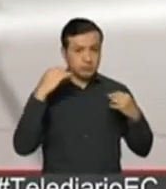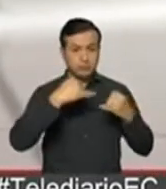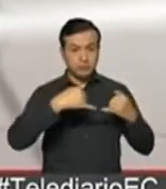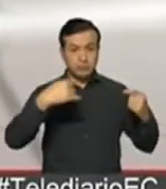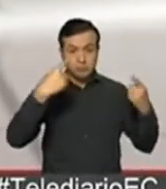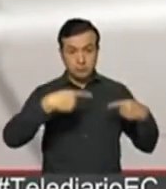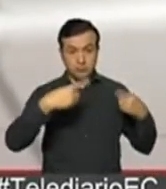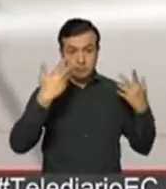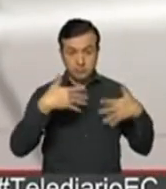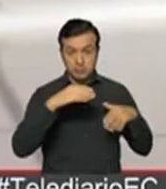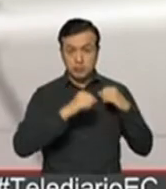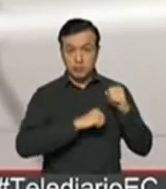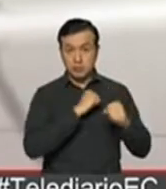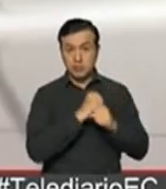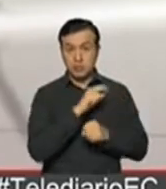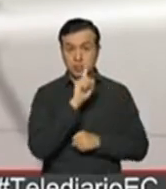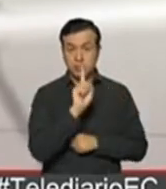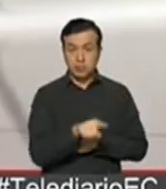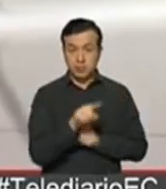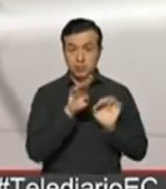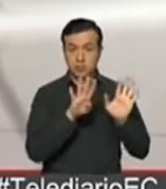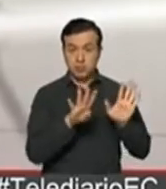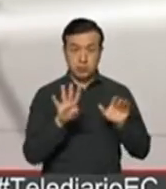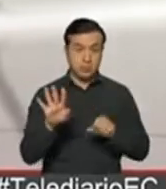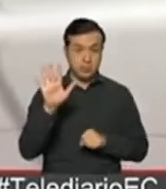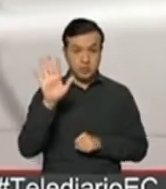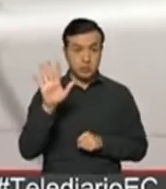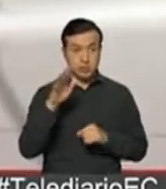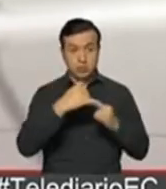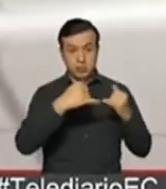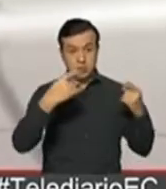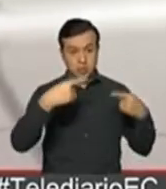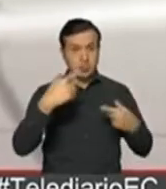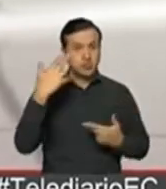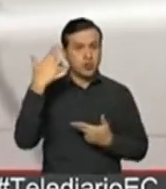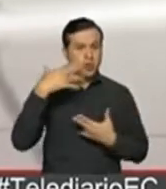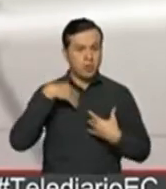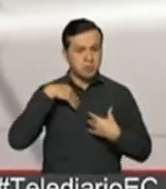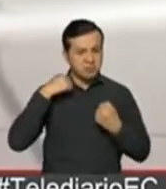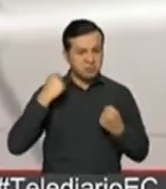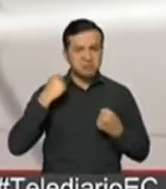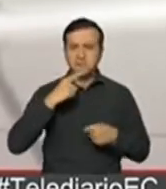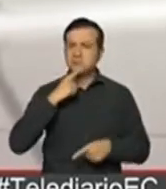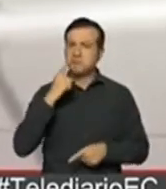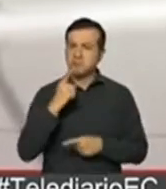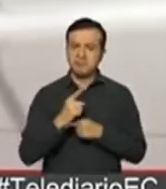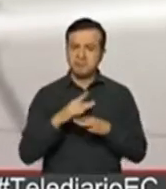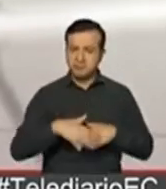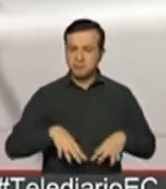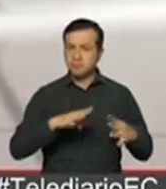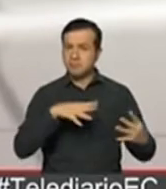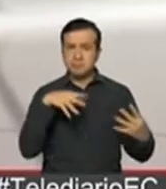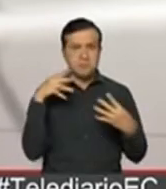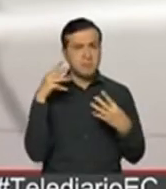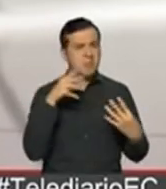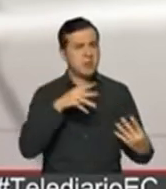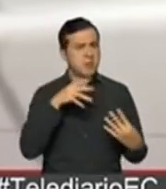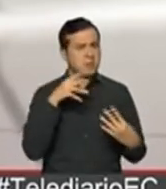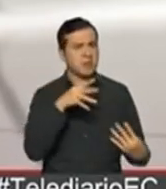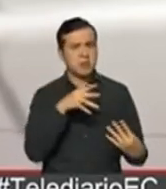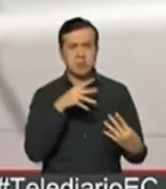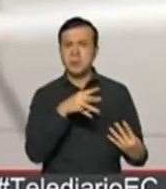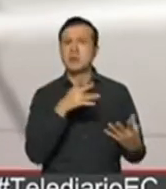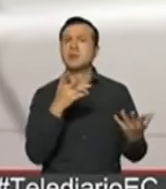hasta llegar a 1995 el valor de los soldados puestos de manifiesto en el campo de batalla y